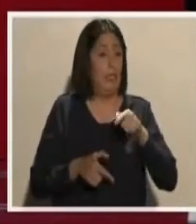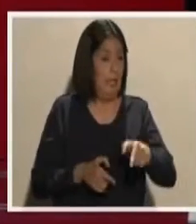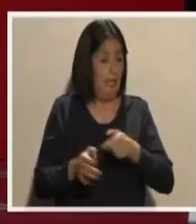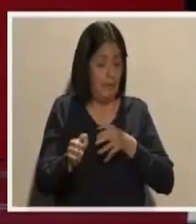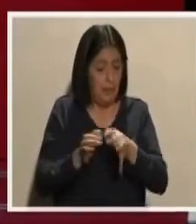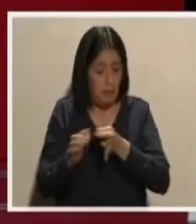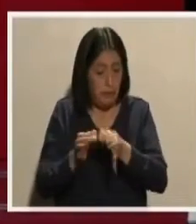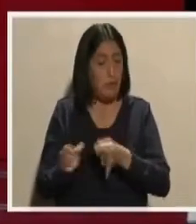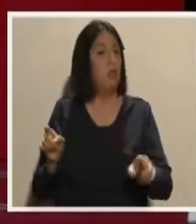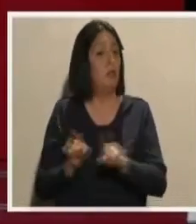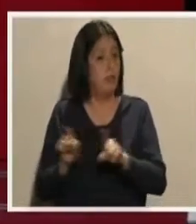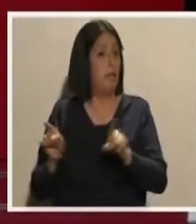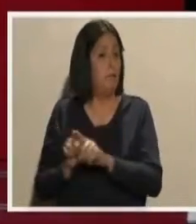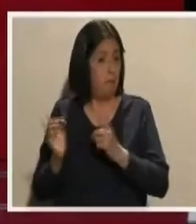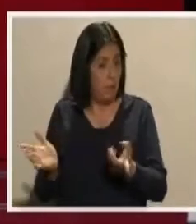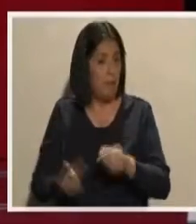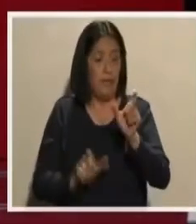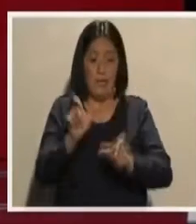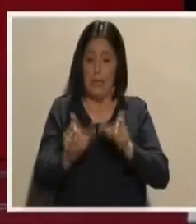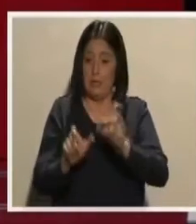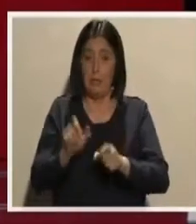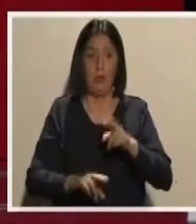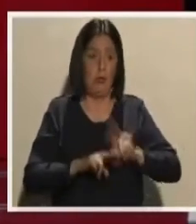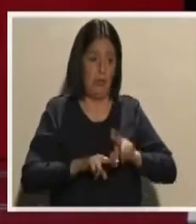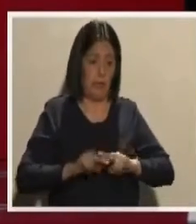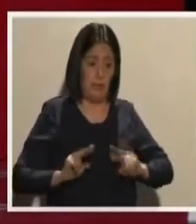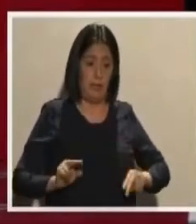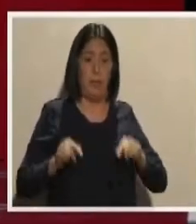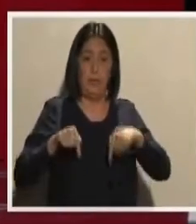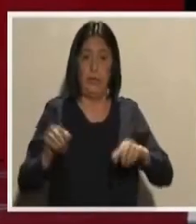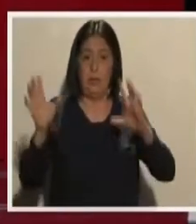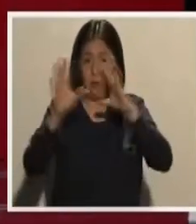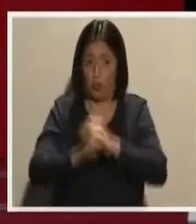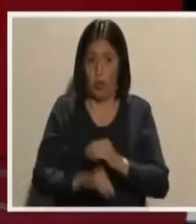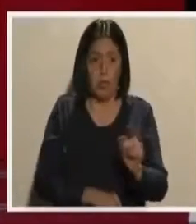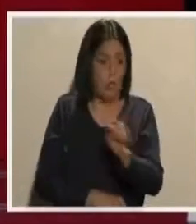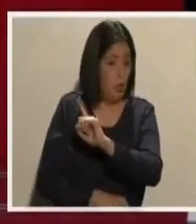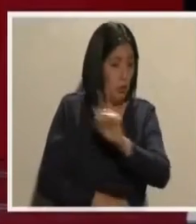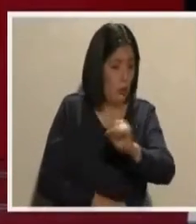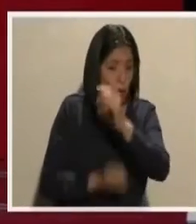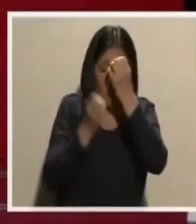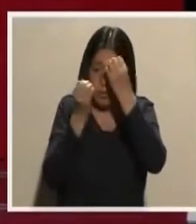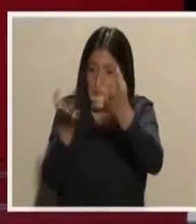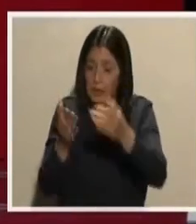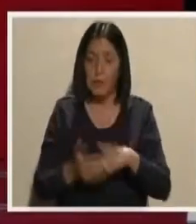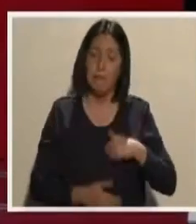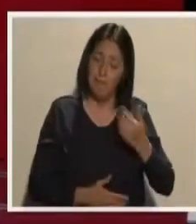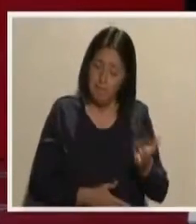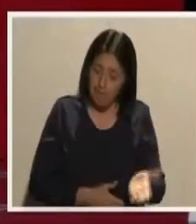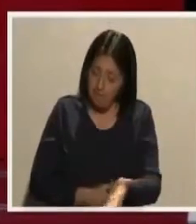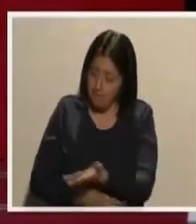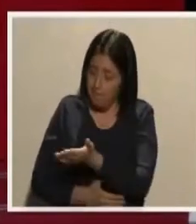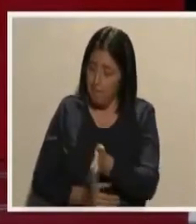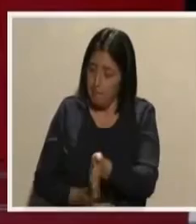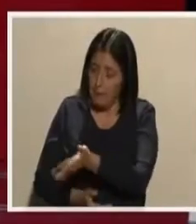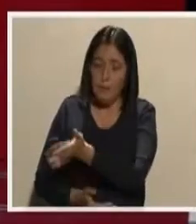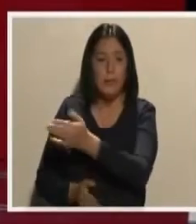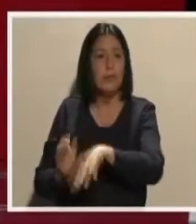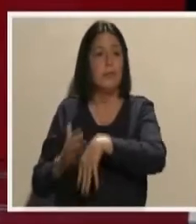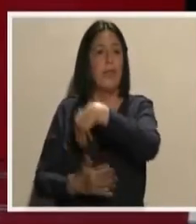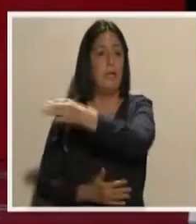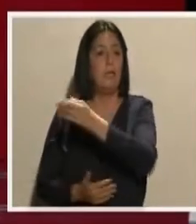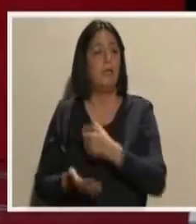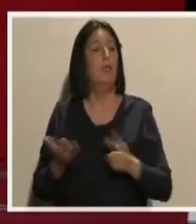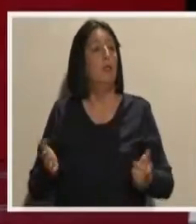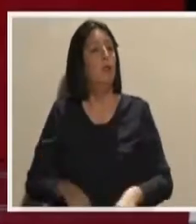indicaciones también son consideradas para el público que nos acompaña esta noche, que de no cumplir será invitado a retirarse del auditorio con un